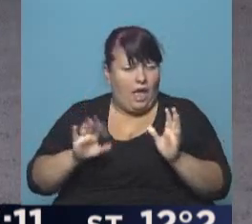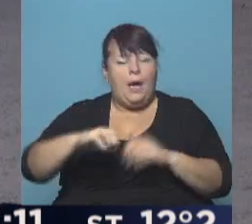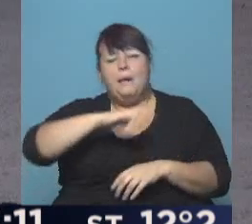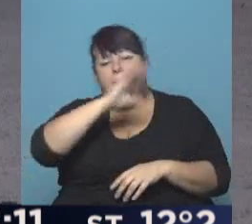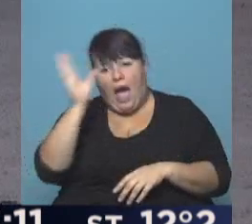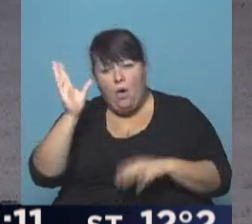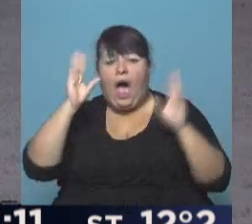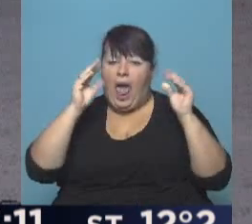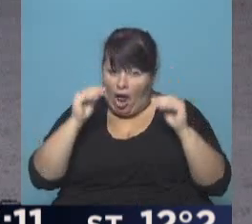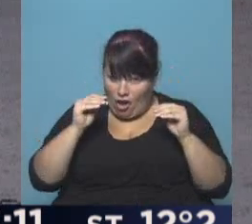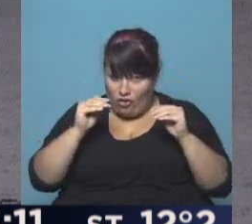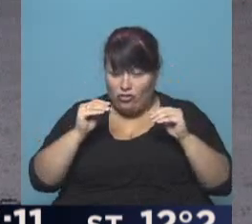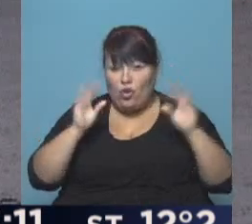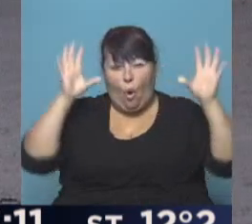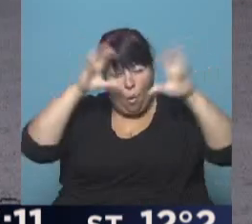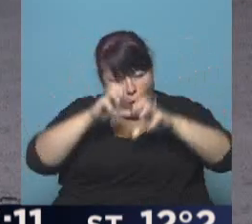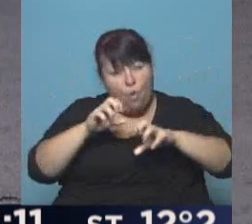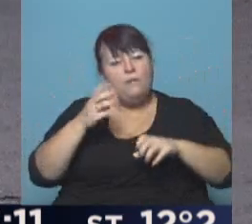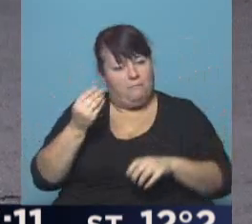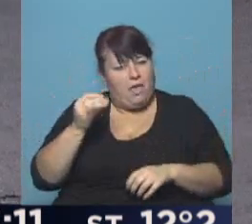madrugada y a la noche cuando oscurece se viaja con miedo